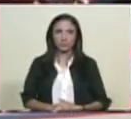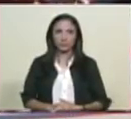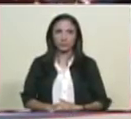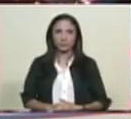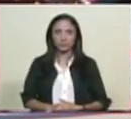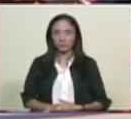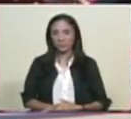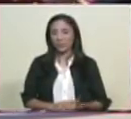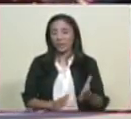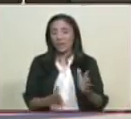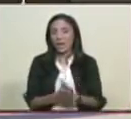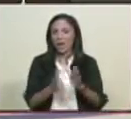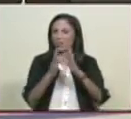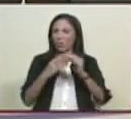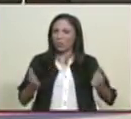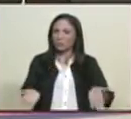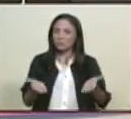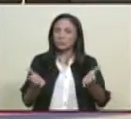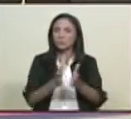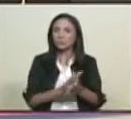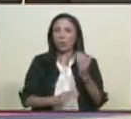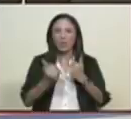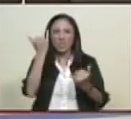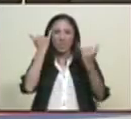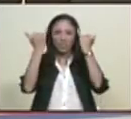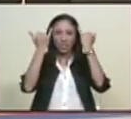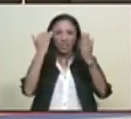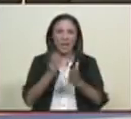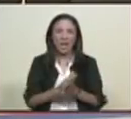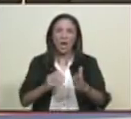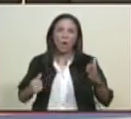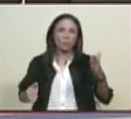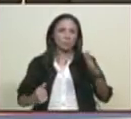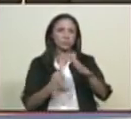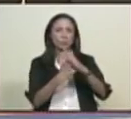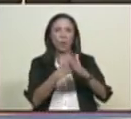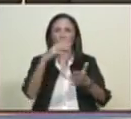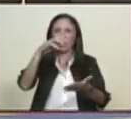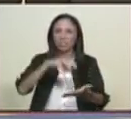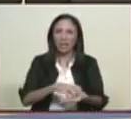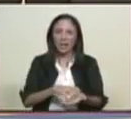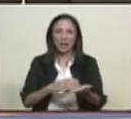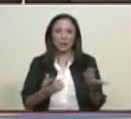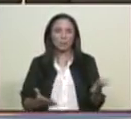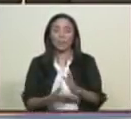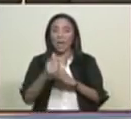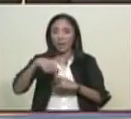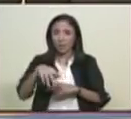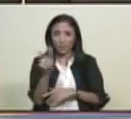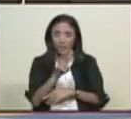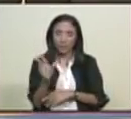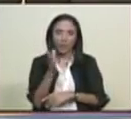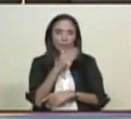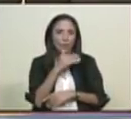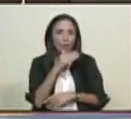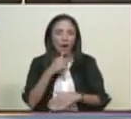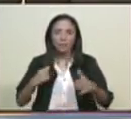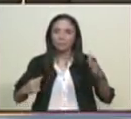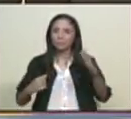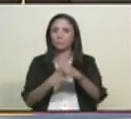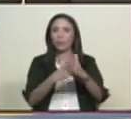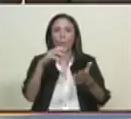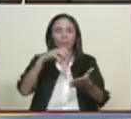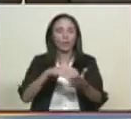alentando el desconocimiento del gobierno, alentando golpes de Estado, que no va a haber. En Venezuela no va a haber golpes